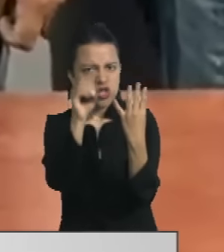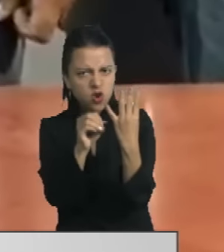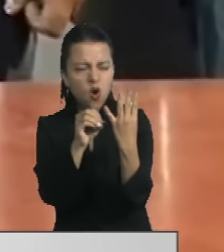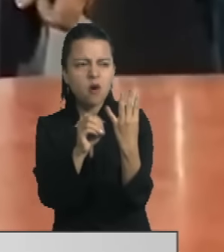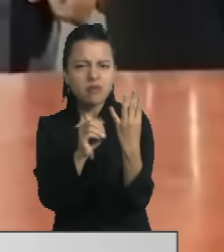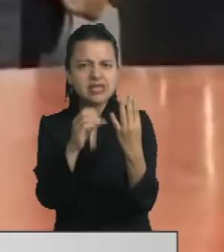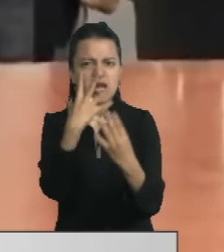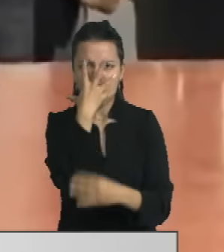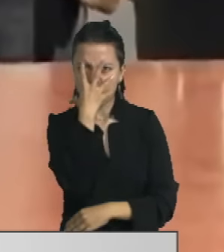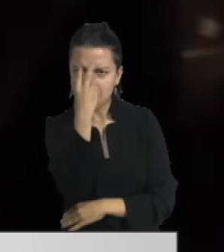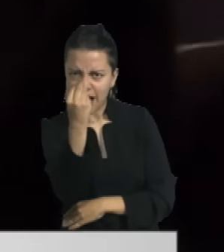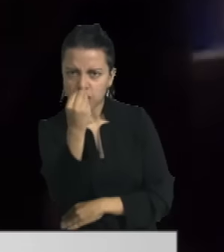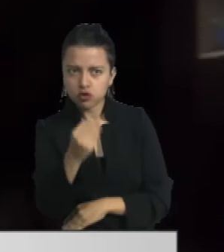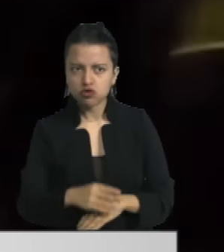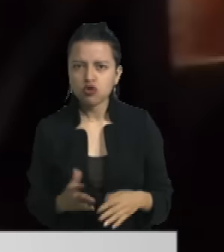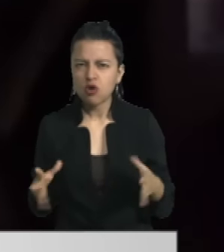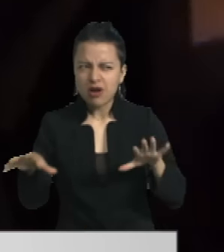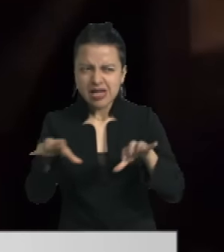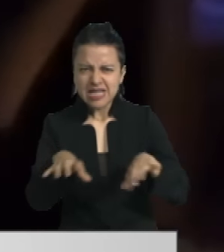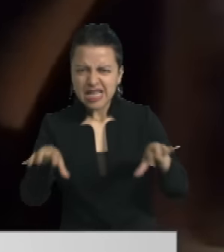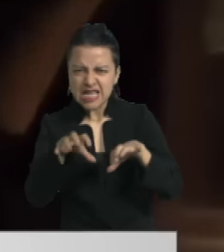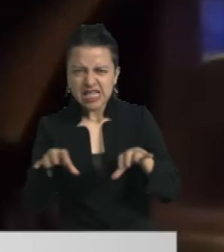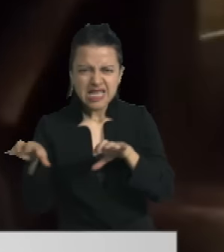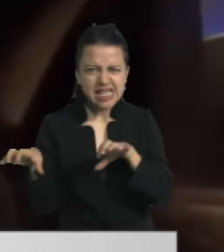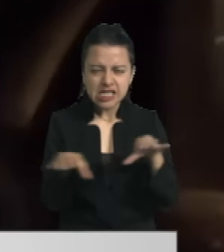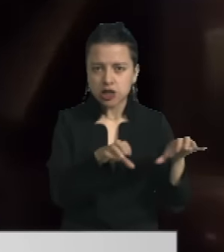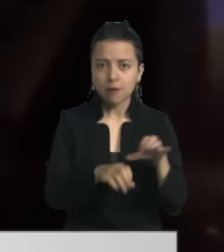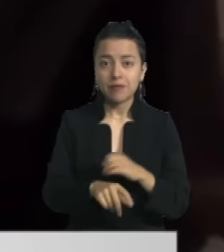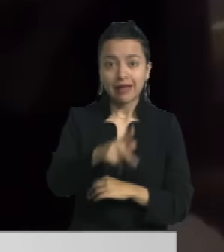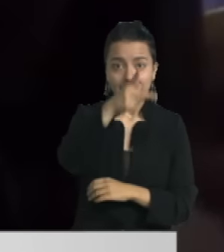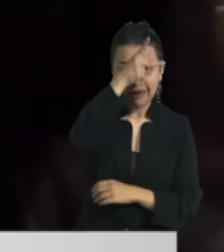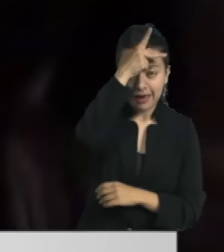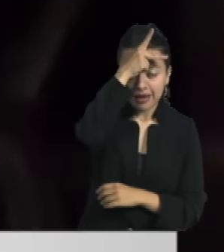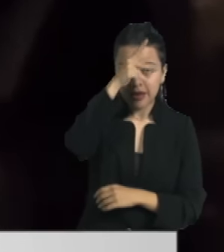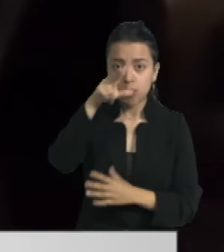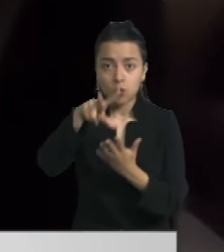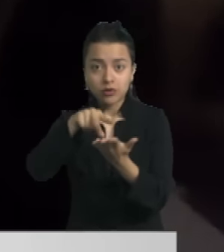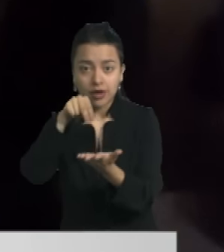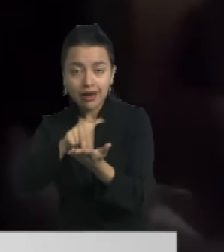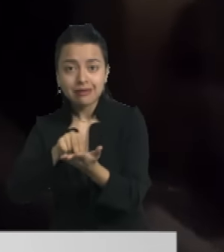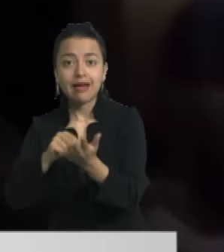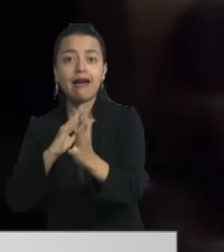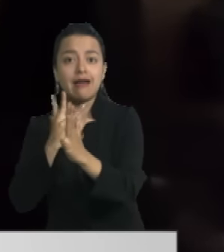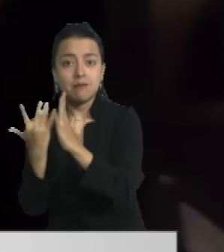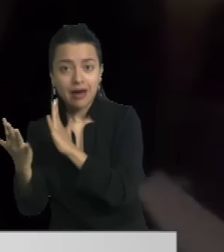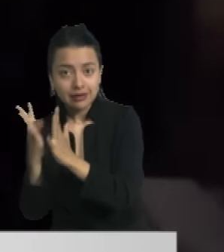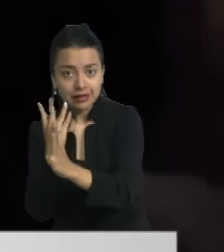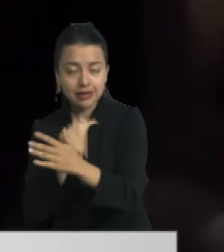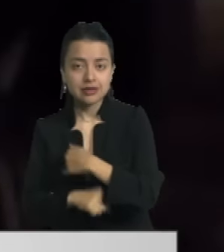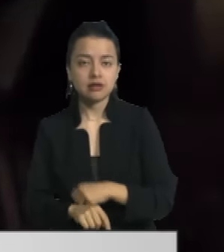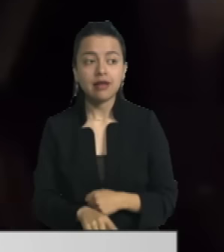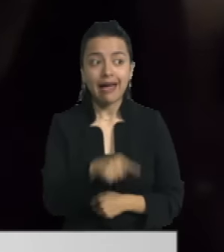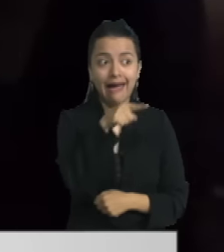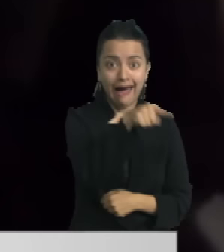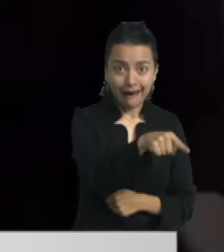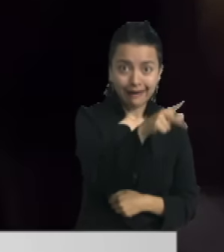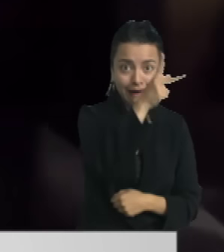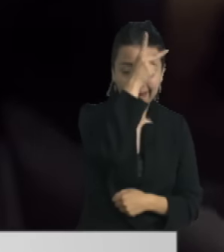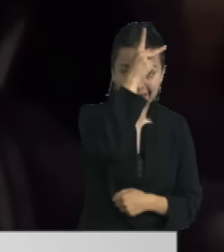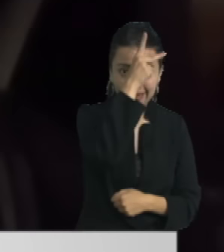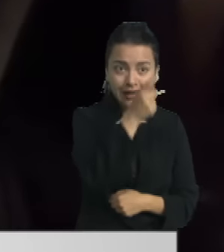realizó por las localidades de Kennedy puente Aranda y Mártires ellos en la localidad de Kennedy